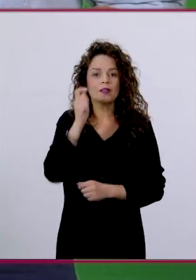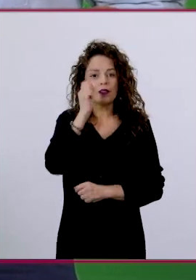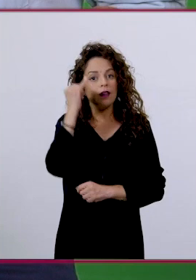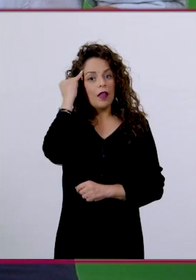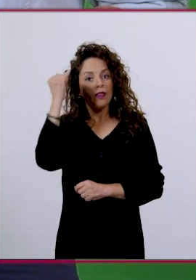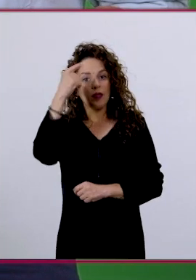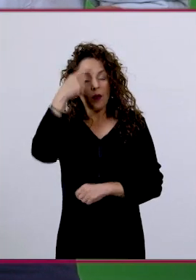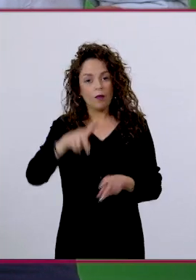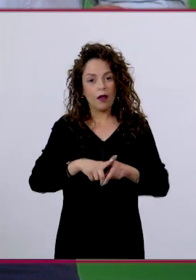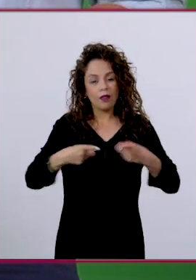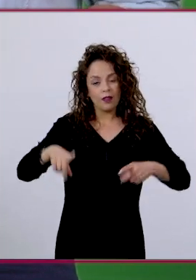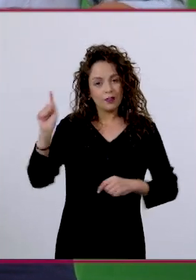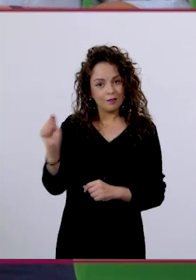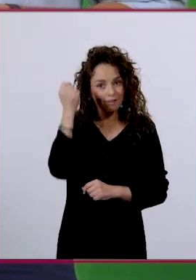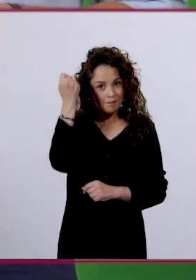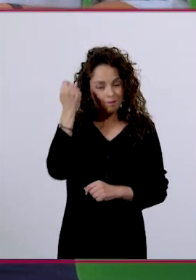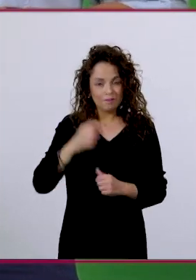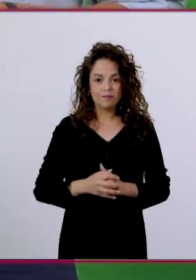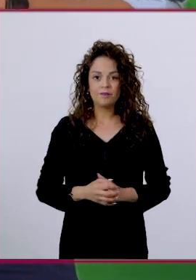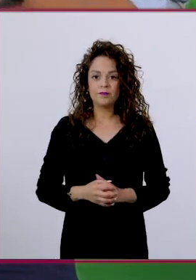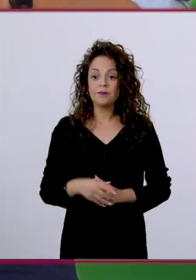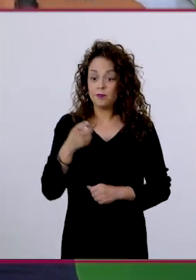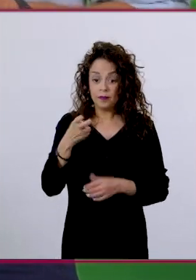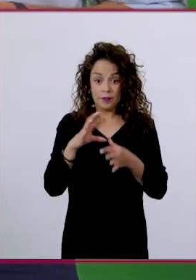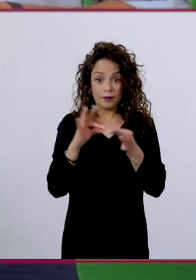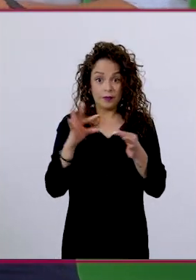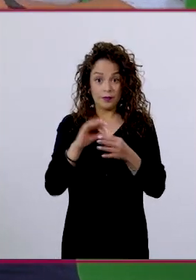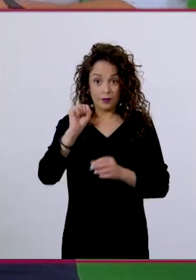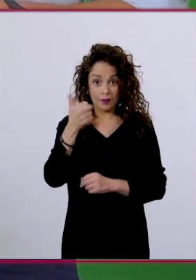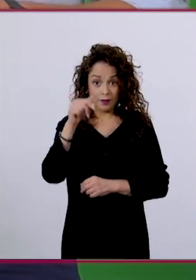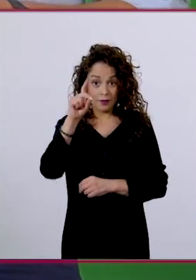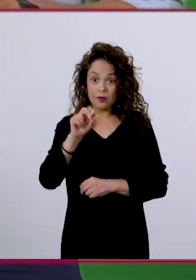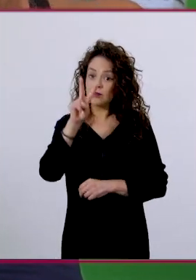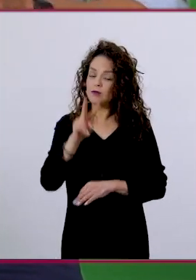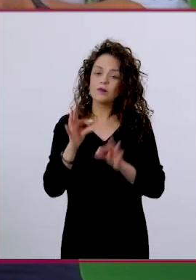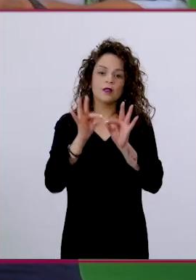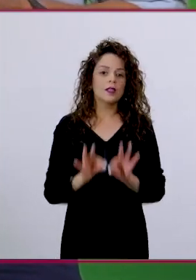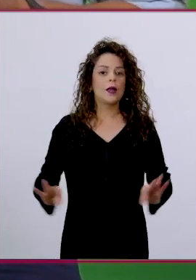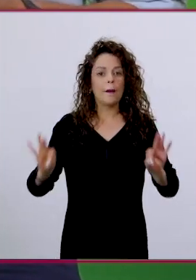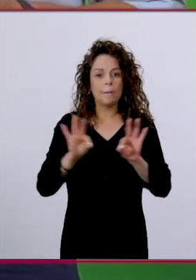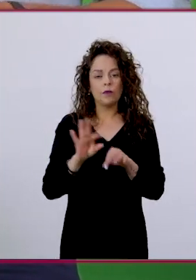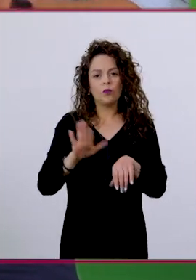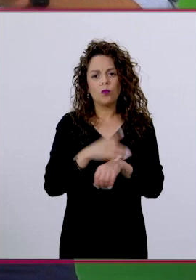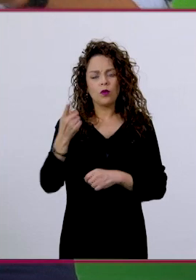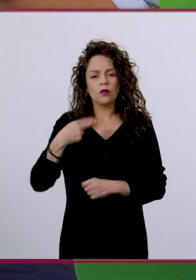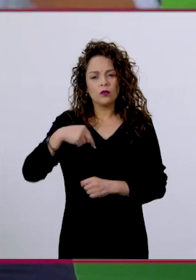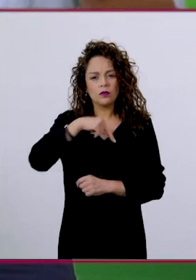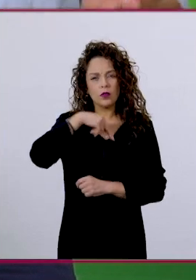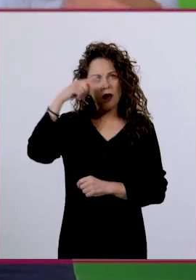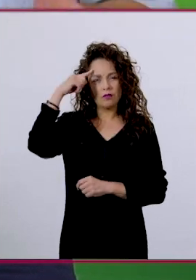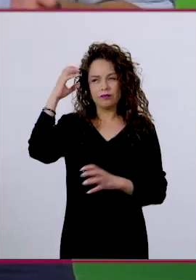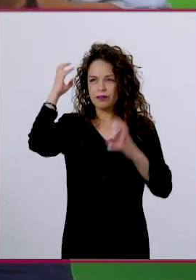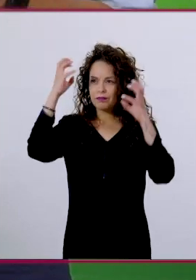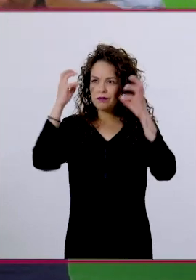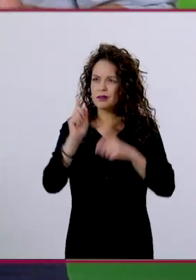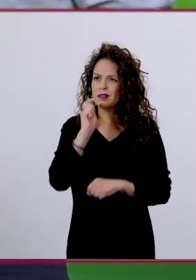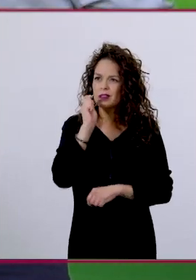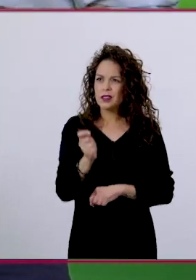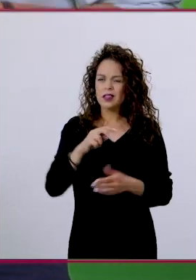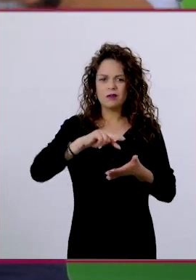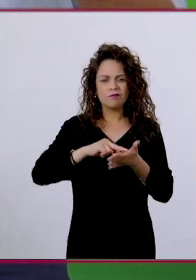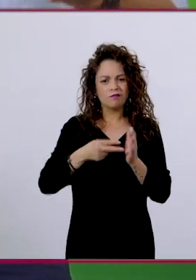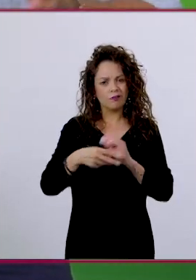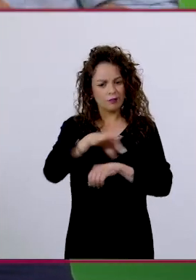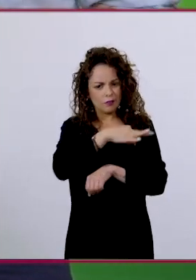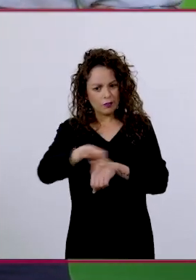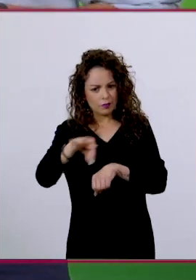de desarrollo tecnológico. Esto que comenta Shada es bien importante porque en nuestra mente se presenta una idea de arquitectura urbanizada